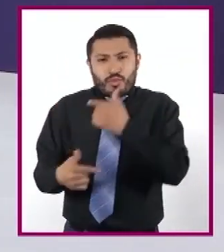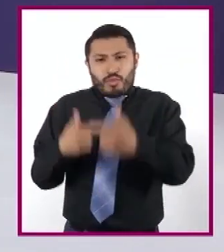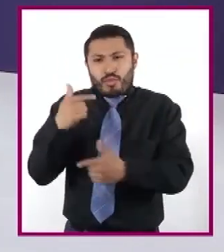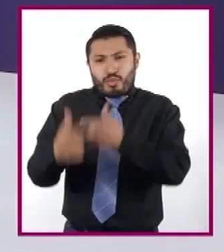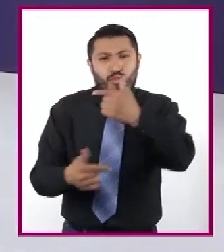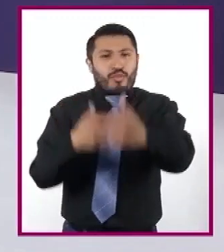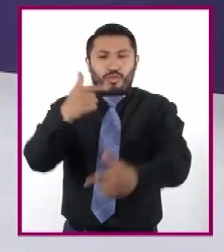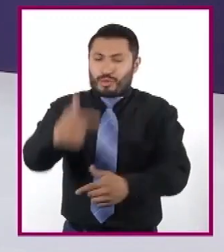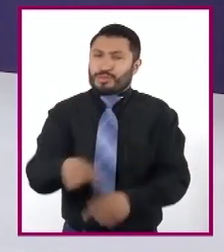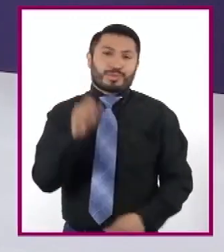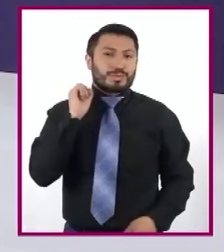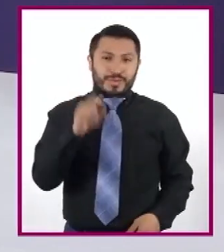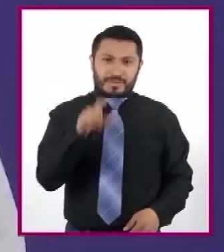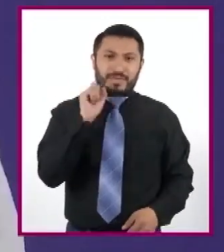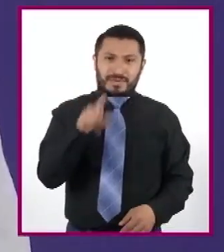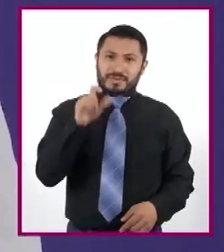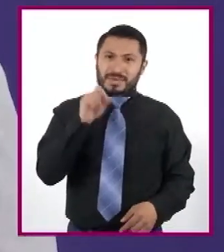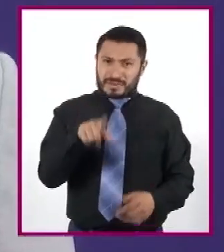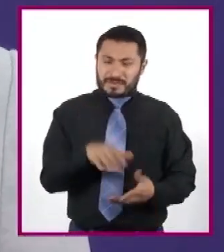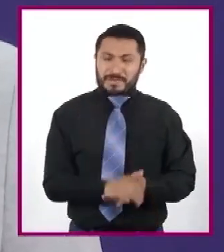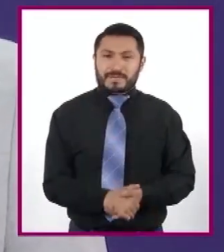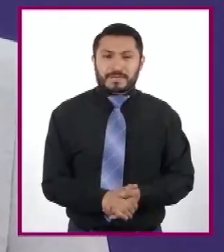de generación en generación.